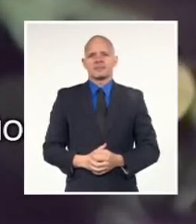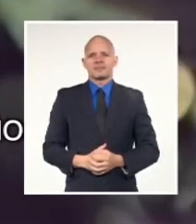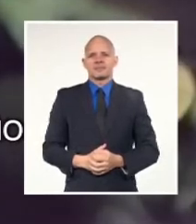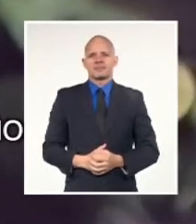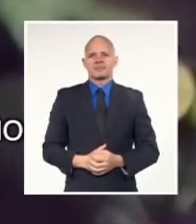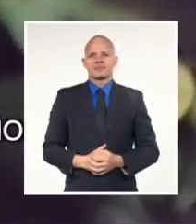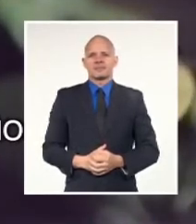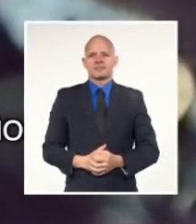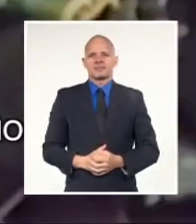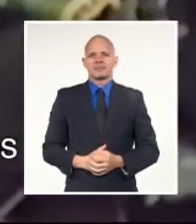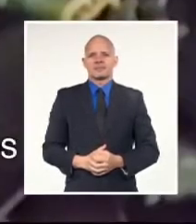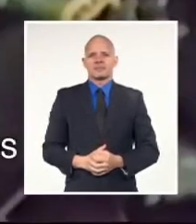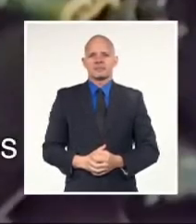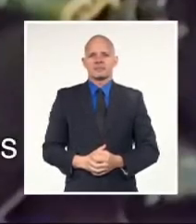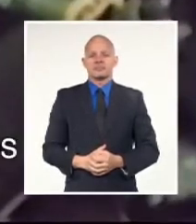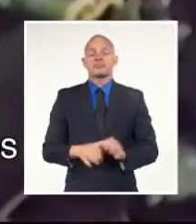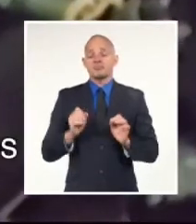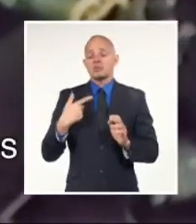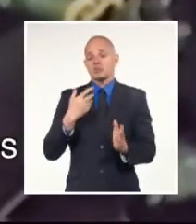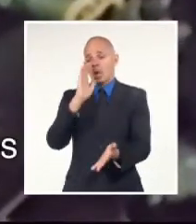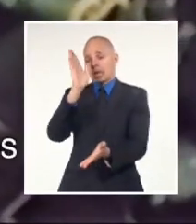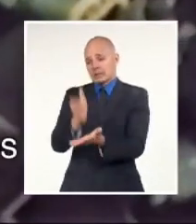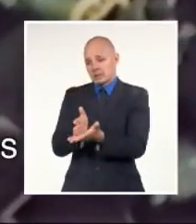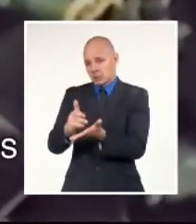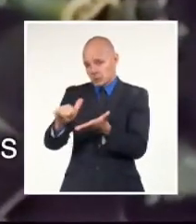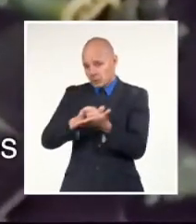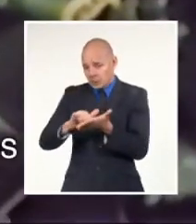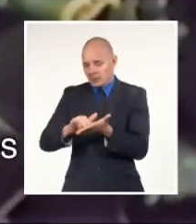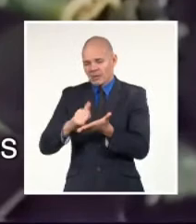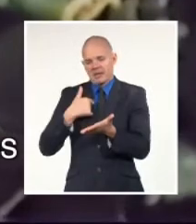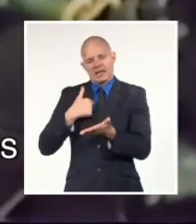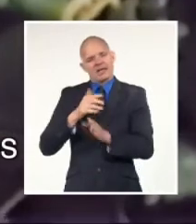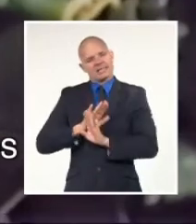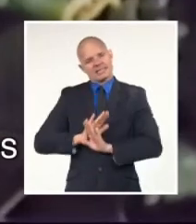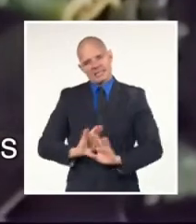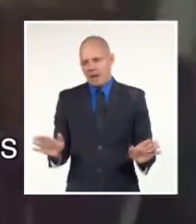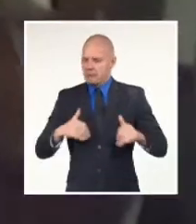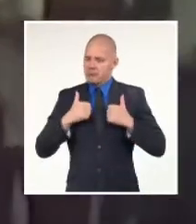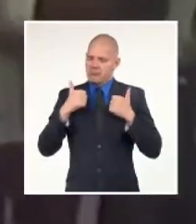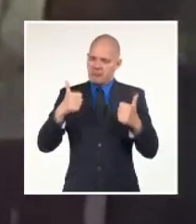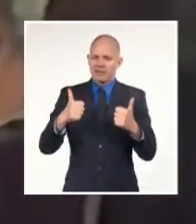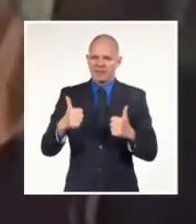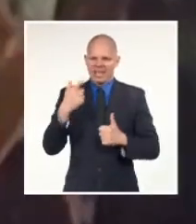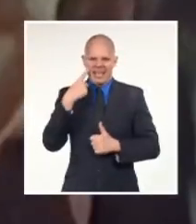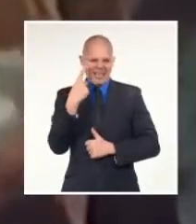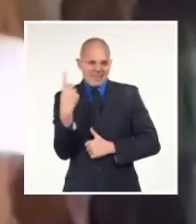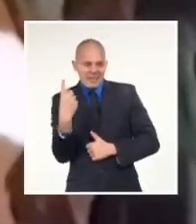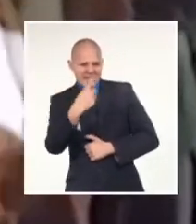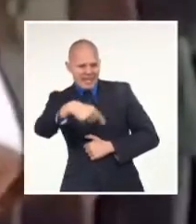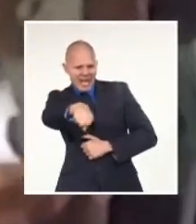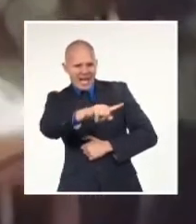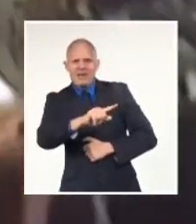Cuando llegué a Nueva York dije, ya me siento en mi patria, porque donde haya un puertorriqueño, ahí está mi patria.